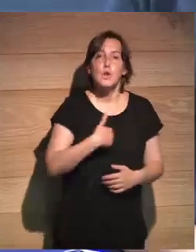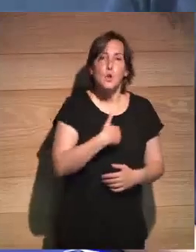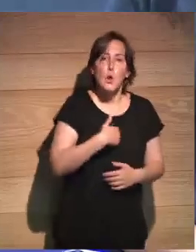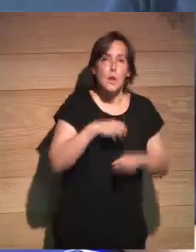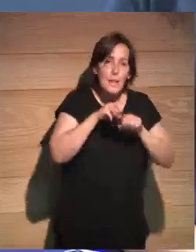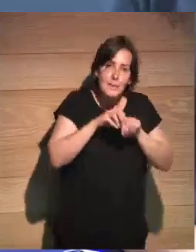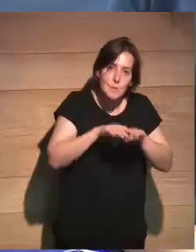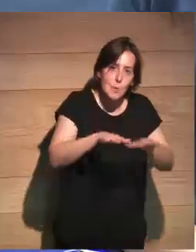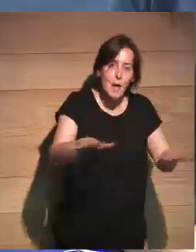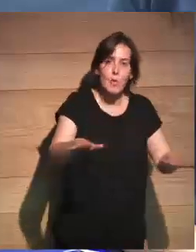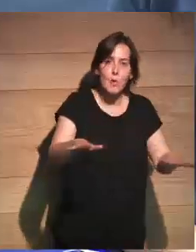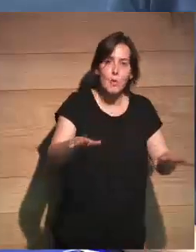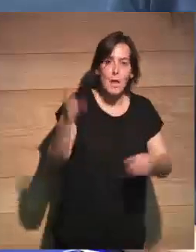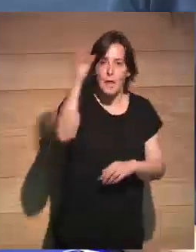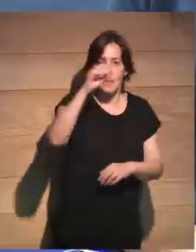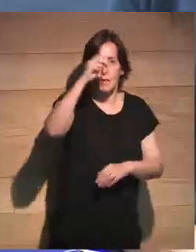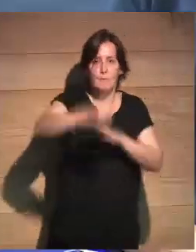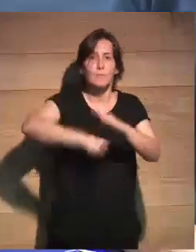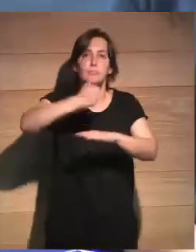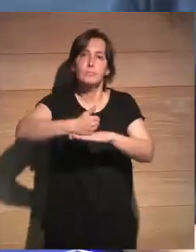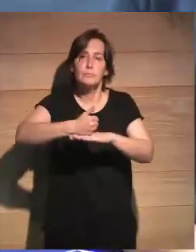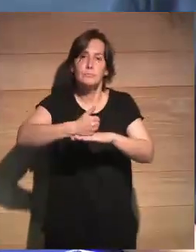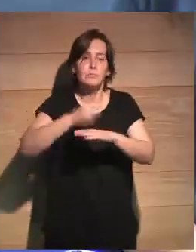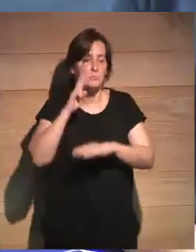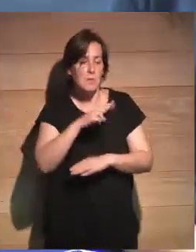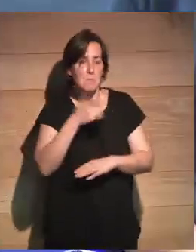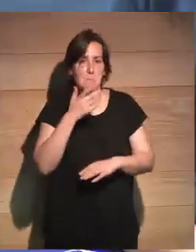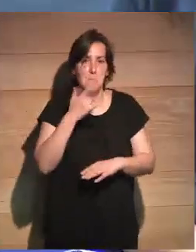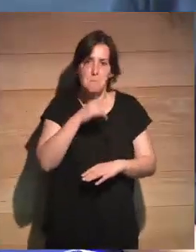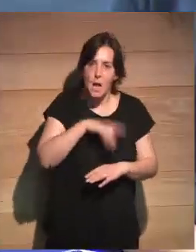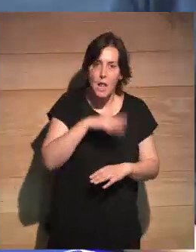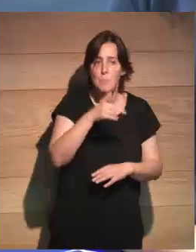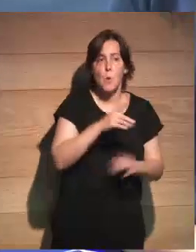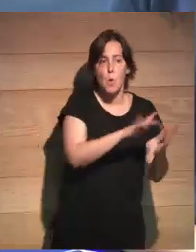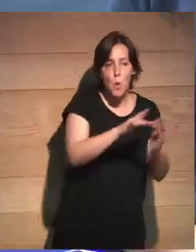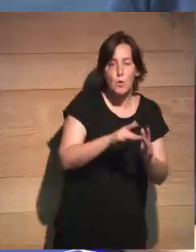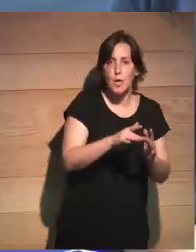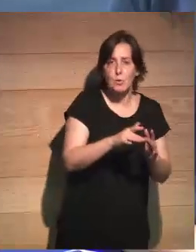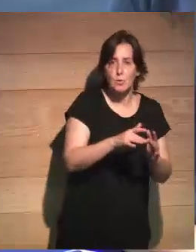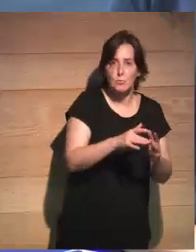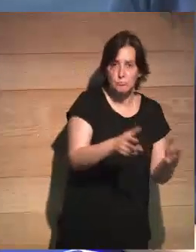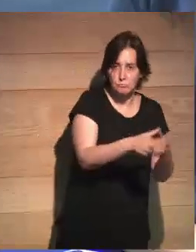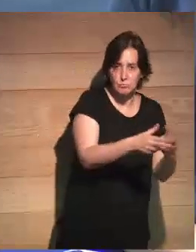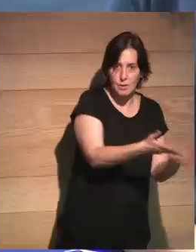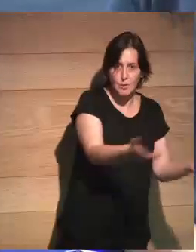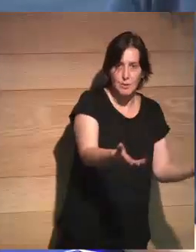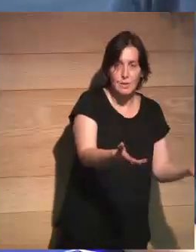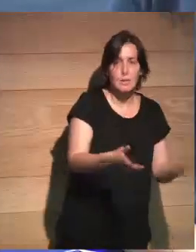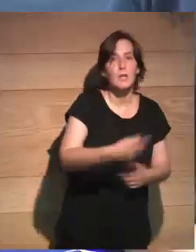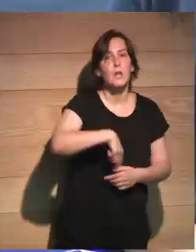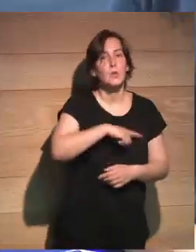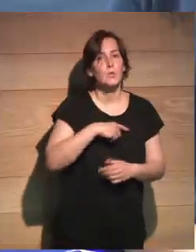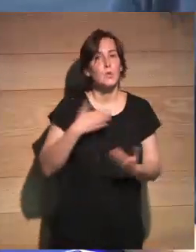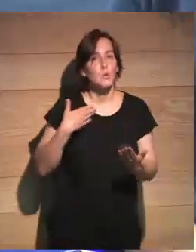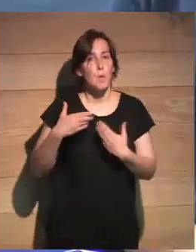la élite científica por bajarse al ruedo de la opinión pública? Nosotros desde The Conversation solo podemos